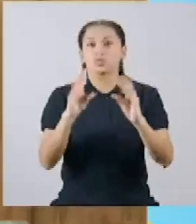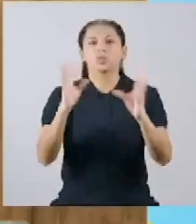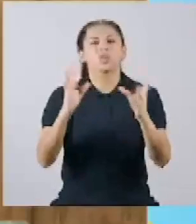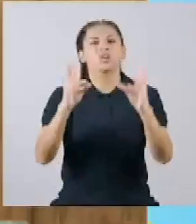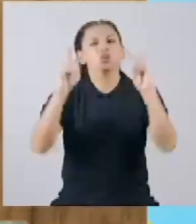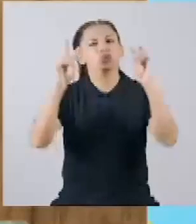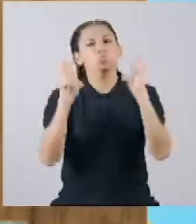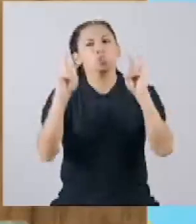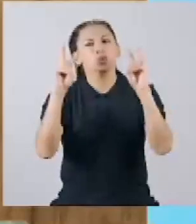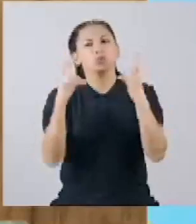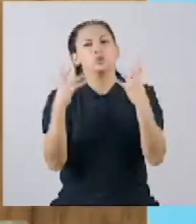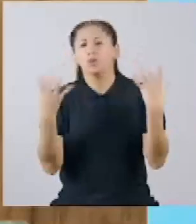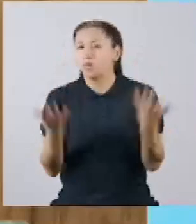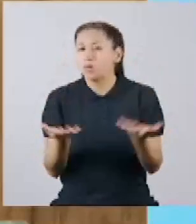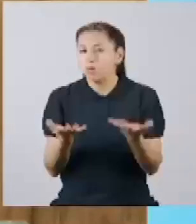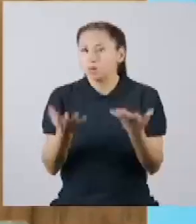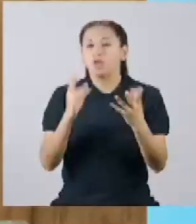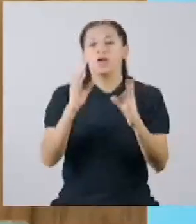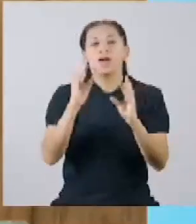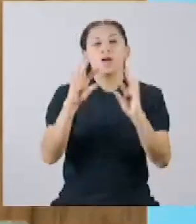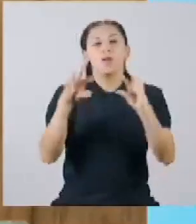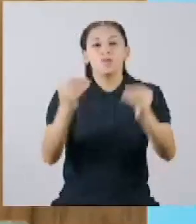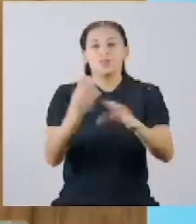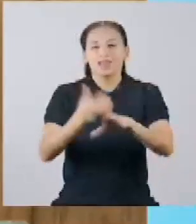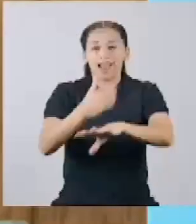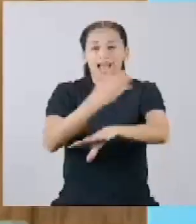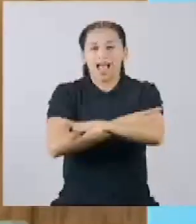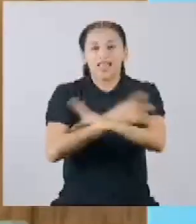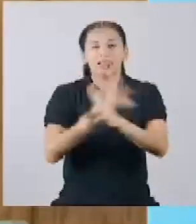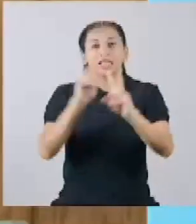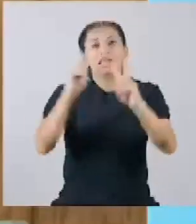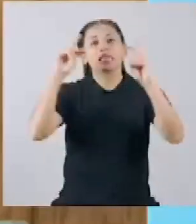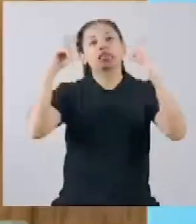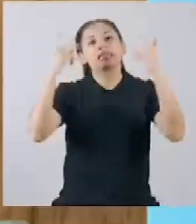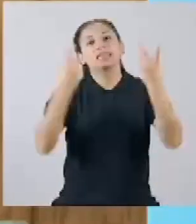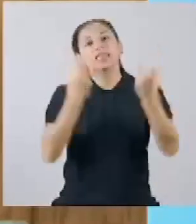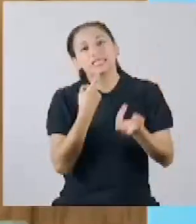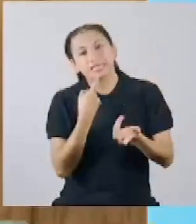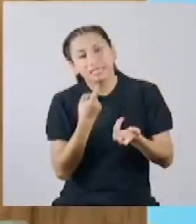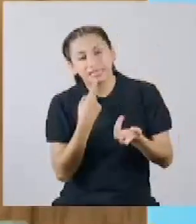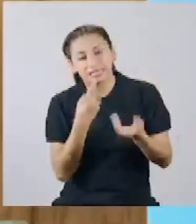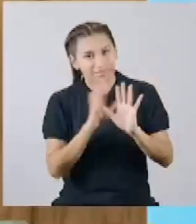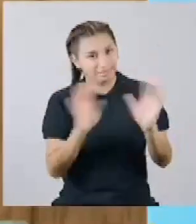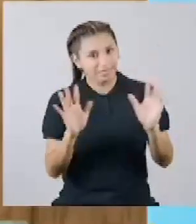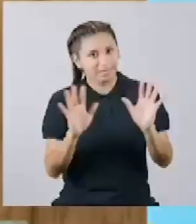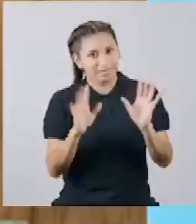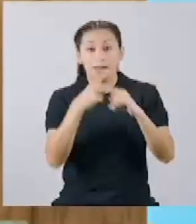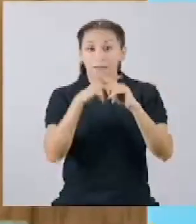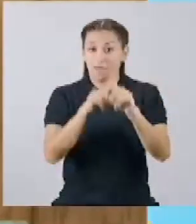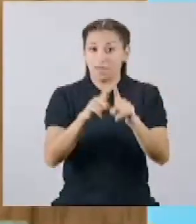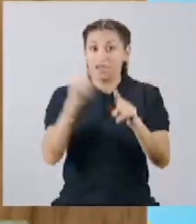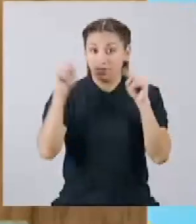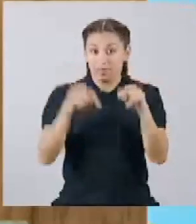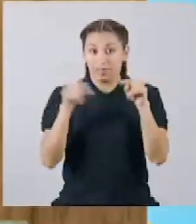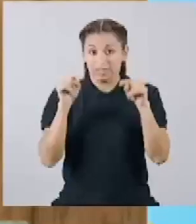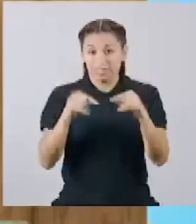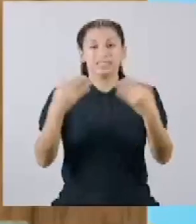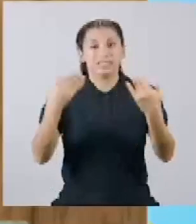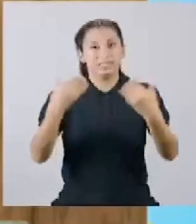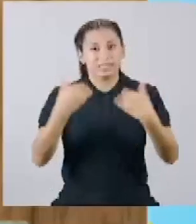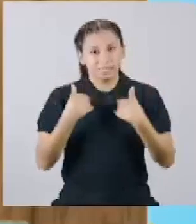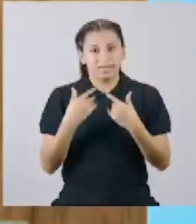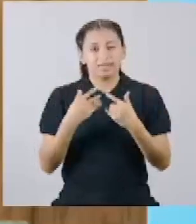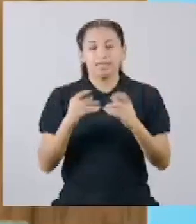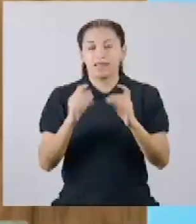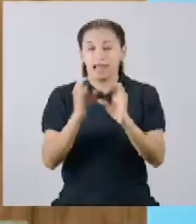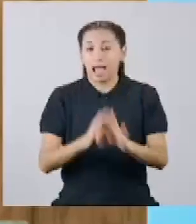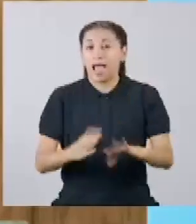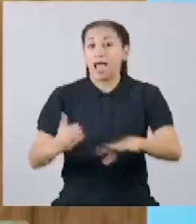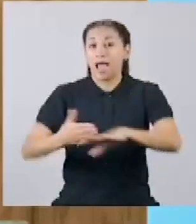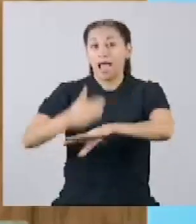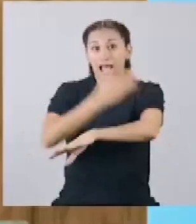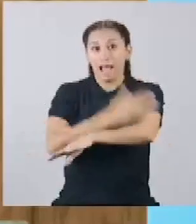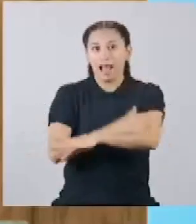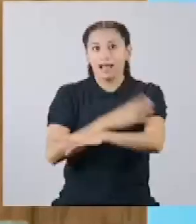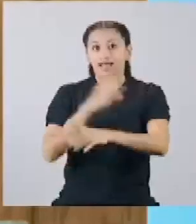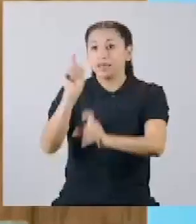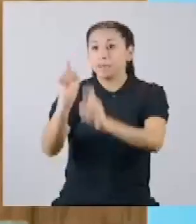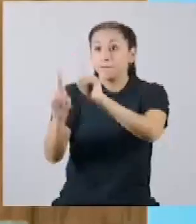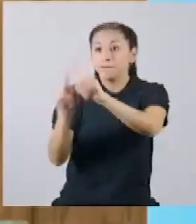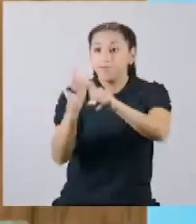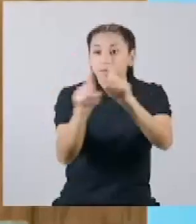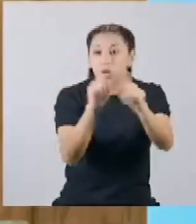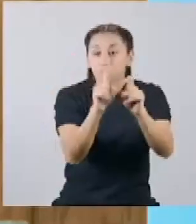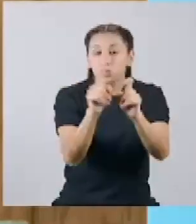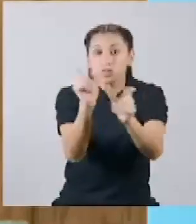porque en realidad al inicio es solo una suposición o una hipótesis. Esta hipótesis tiene que ser validada con